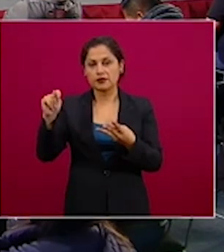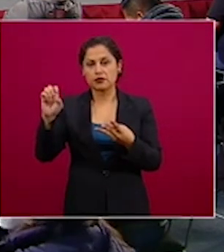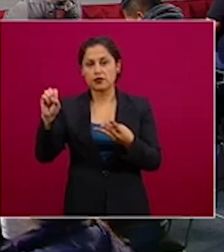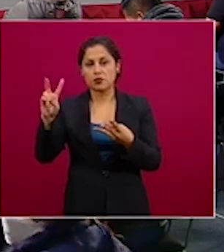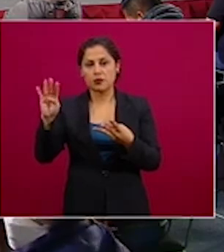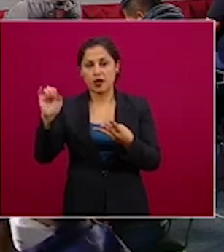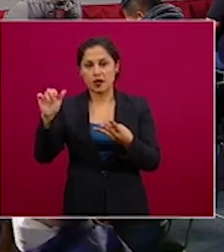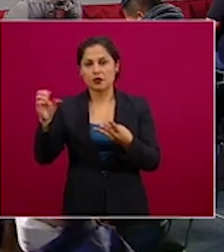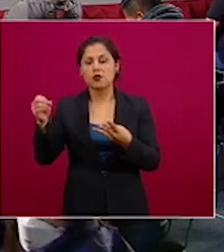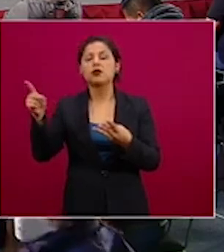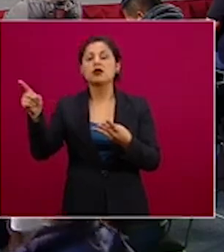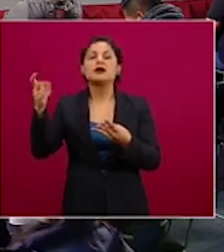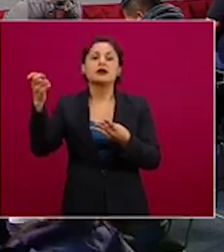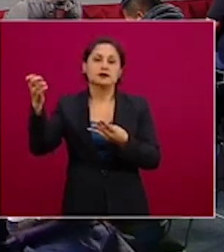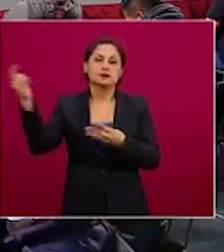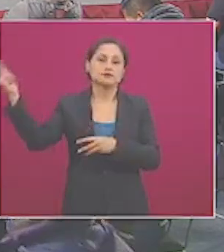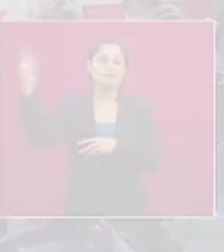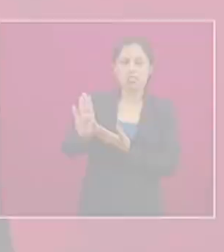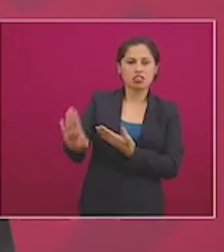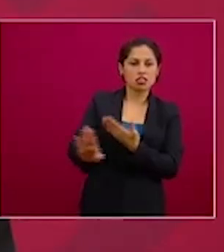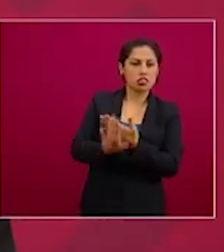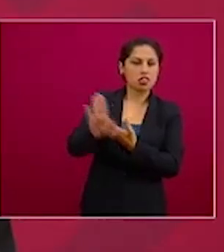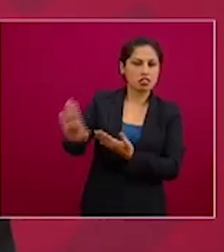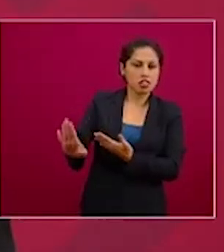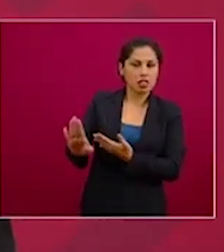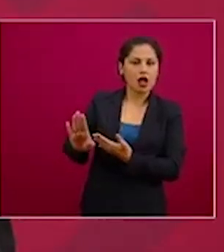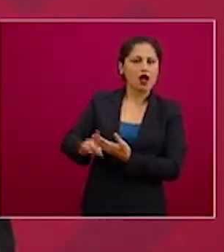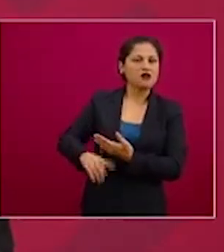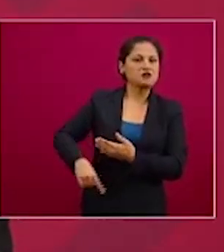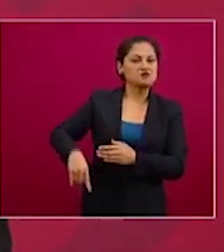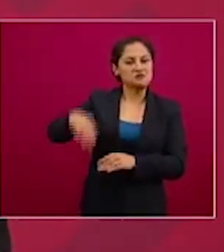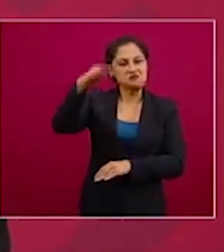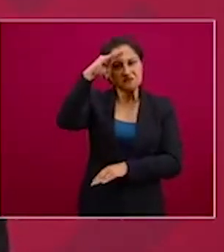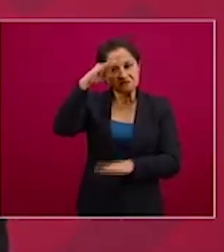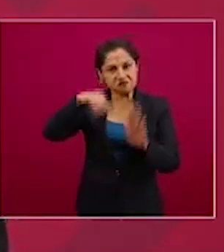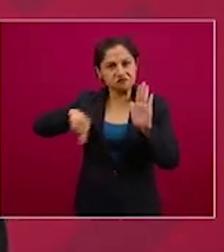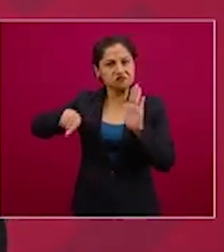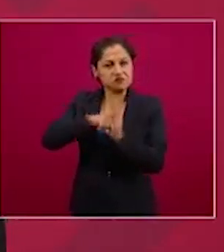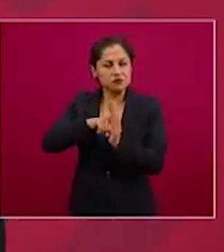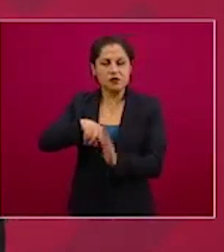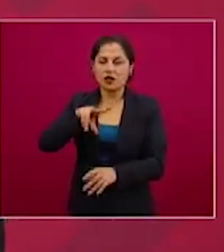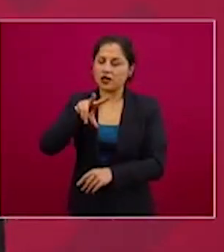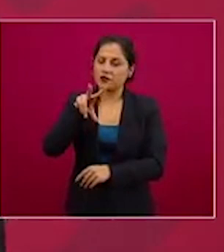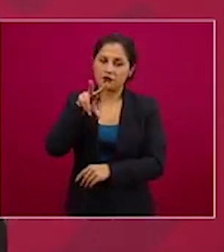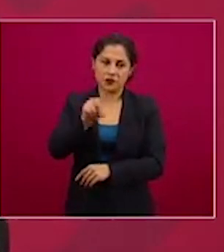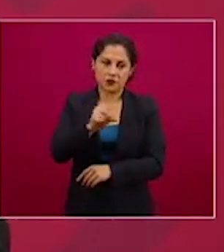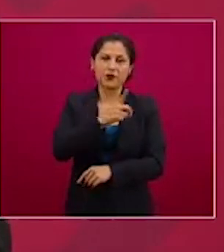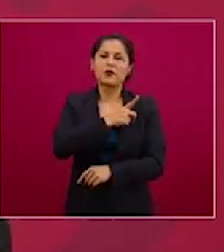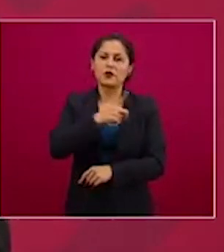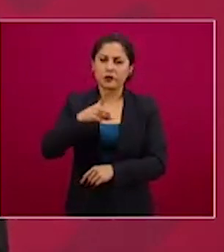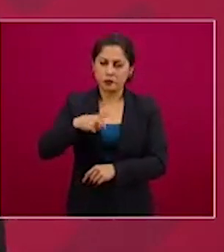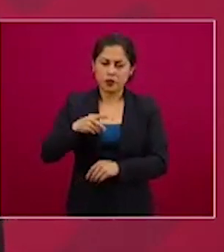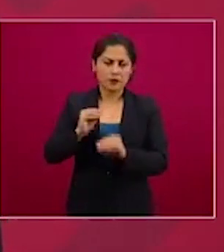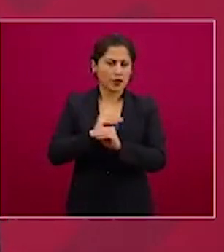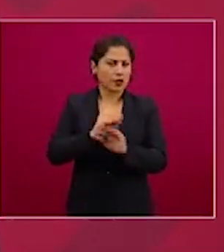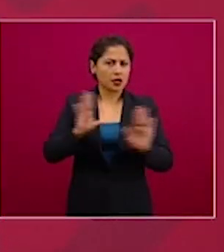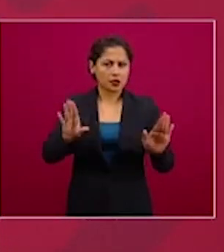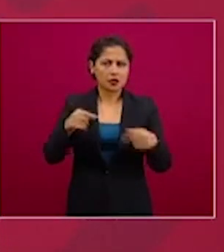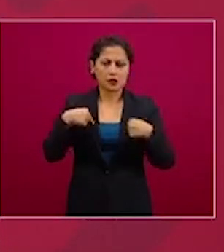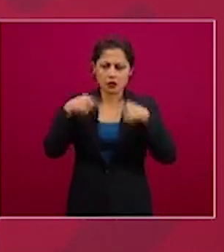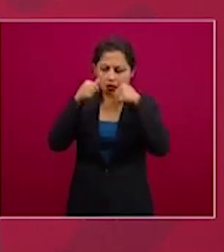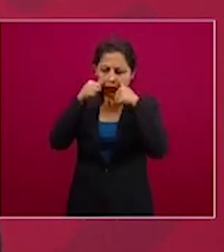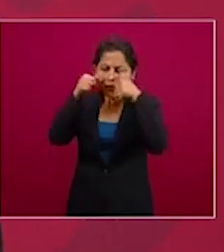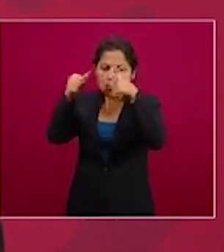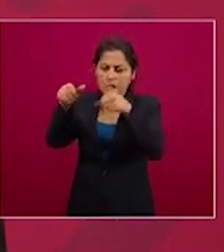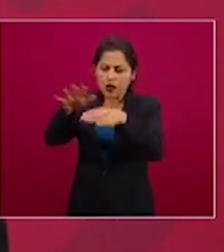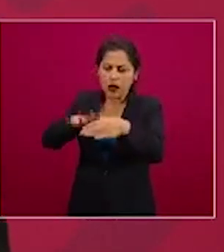específica porque es muy complicado viajar de allá para acá. Durante la conferencia matutina del presidente Andrés Manuel López Obrador, el canciller afirmó que también